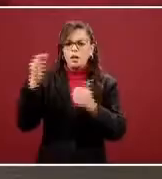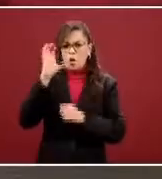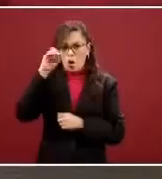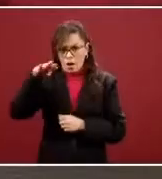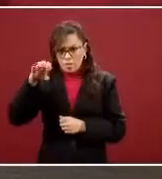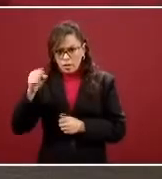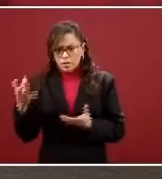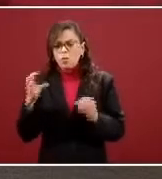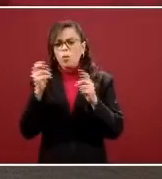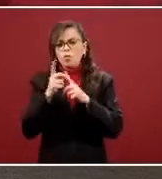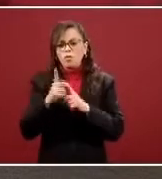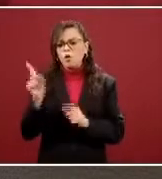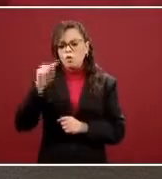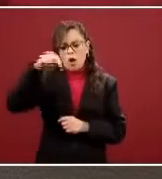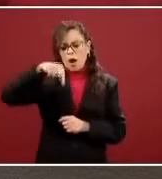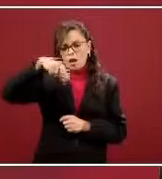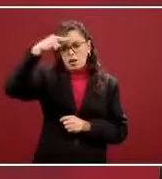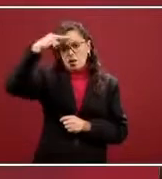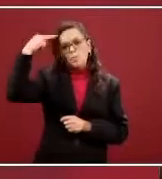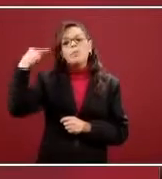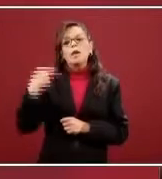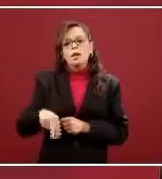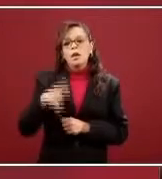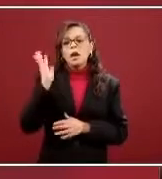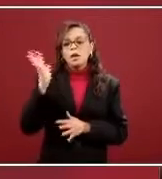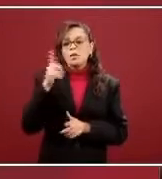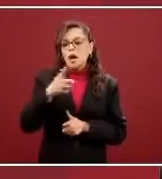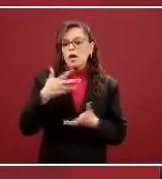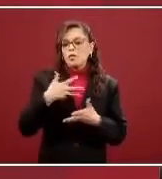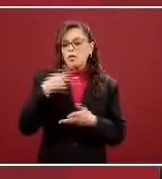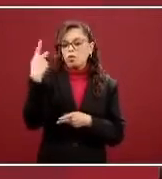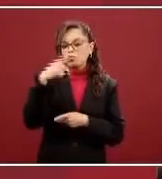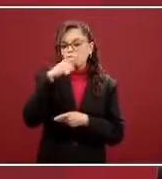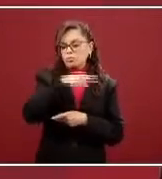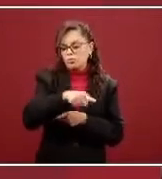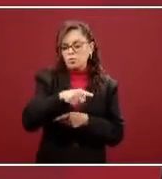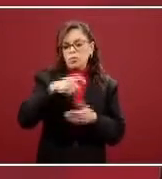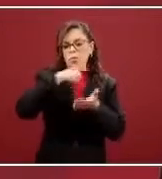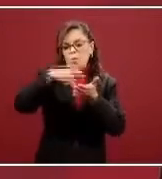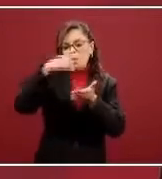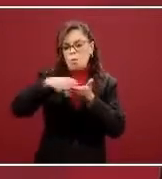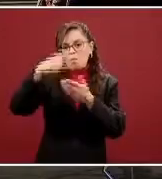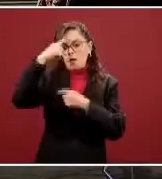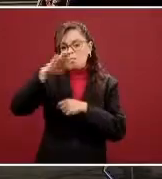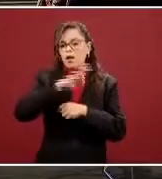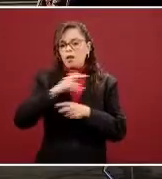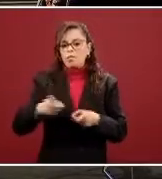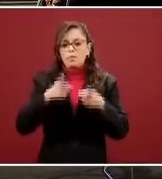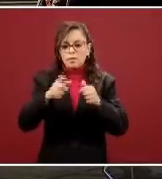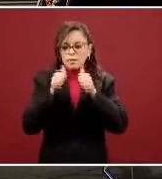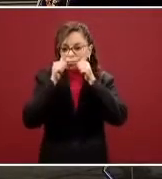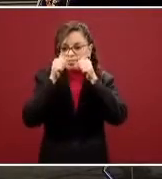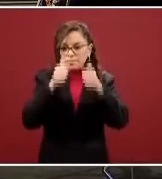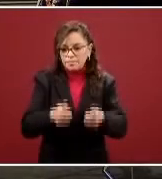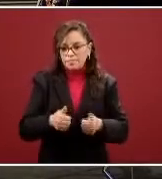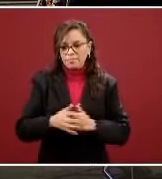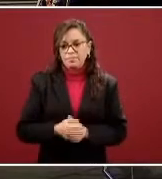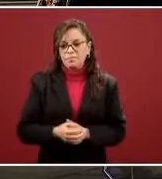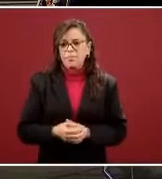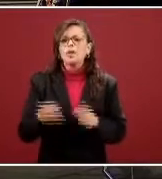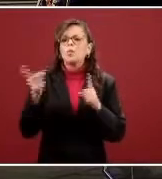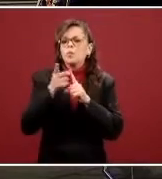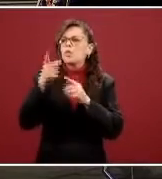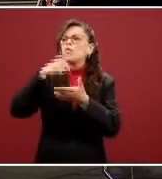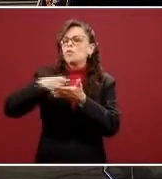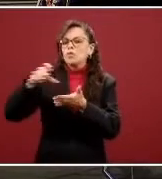adquieren aquí en México. Es parte ya de la compra que se realiza para poder atender ¿Dónde lo la compraron? epidemia. Bueno, son diferentes proveedores porque